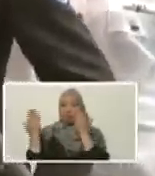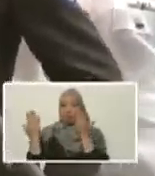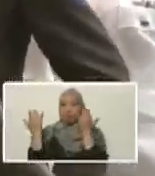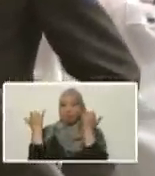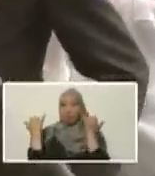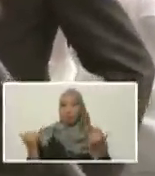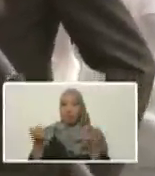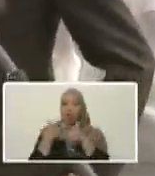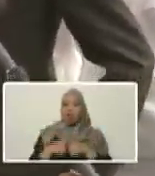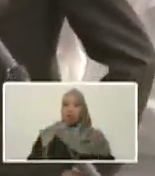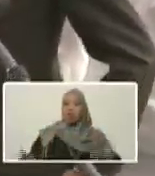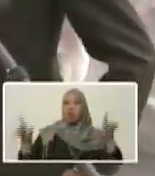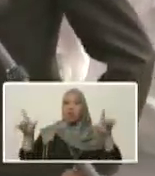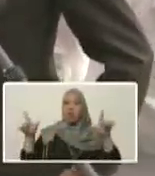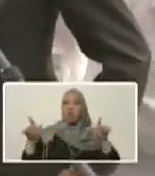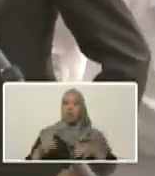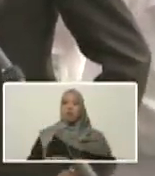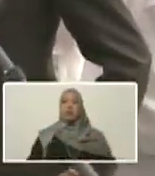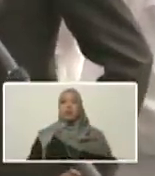al libertador.